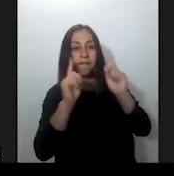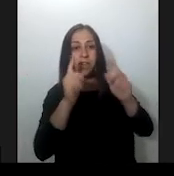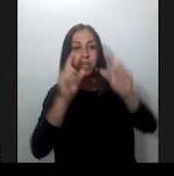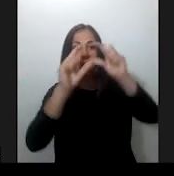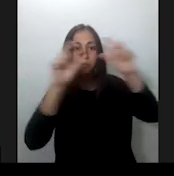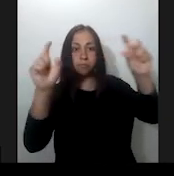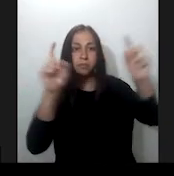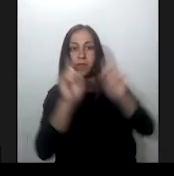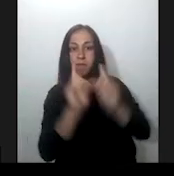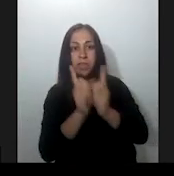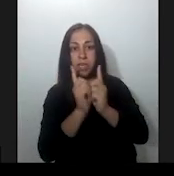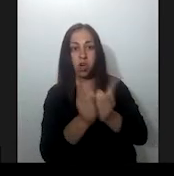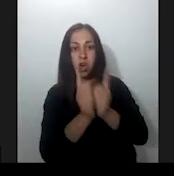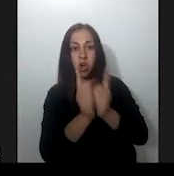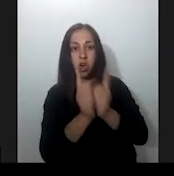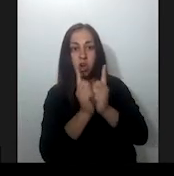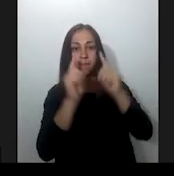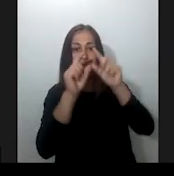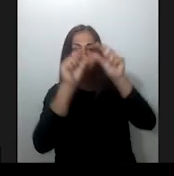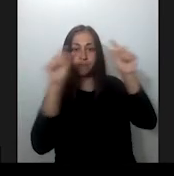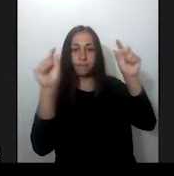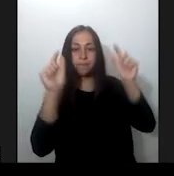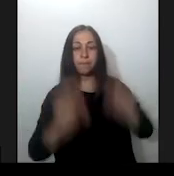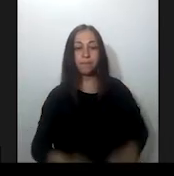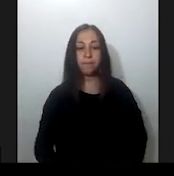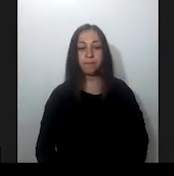desplazando, pero siempre queda fijo.